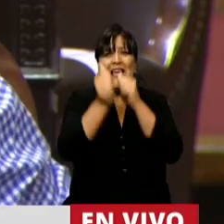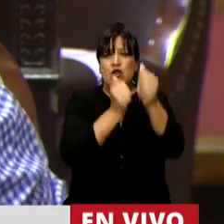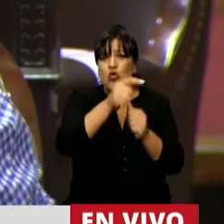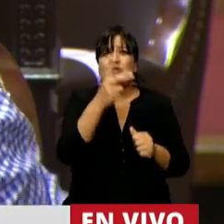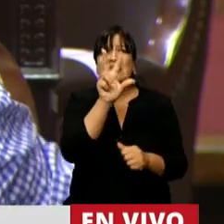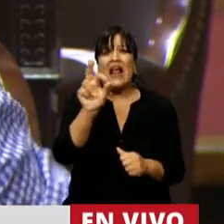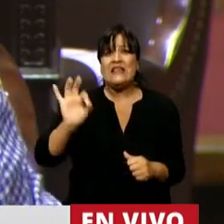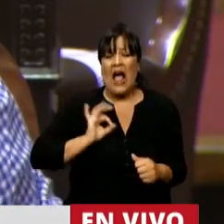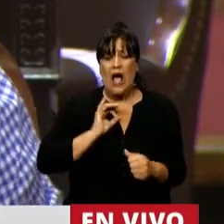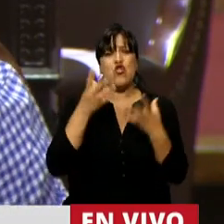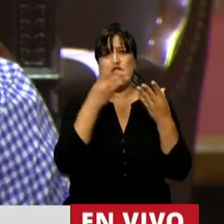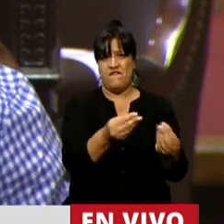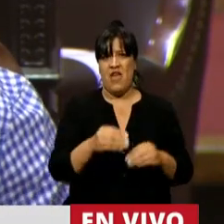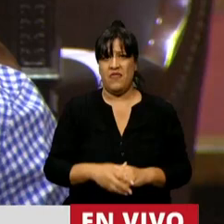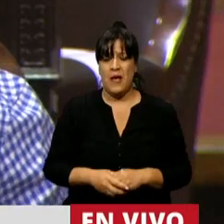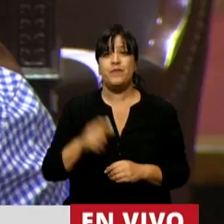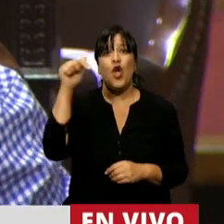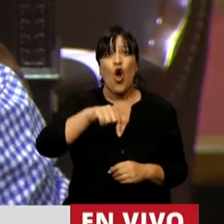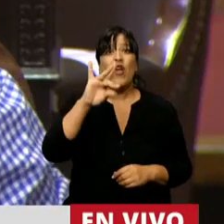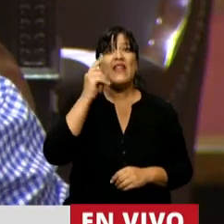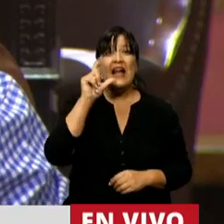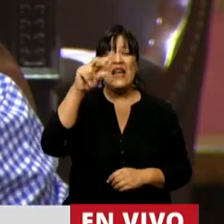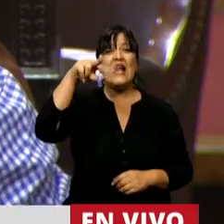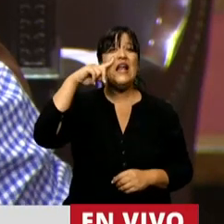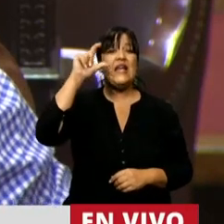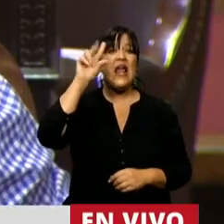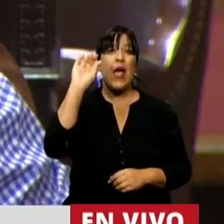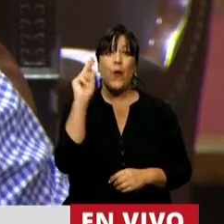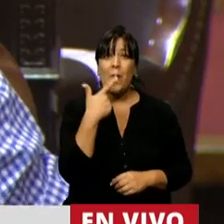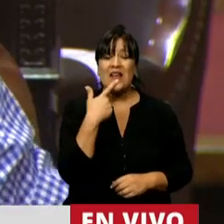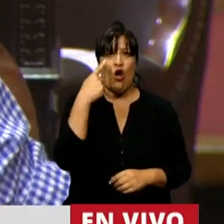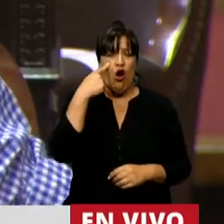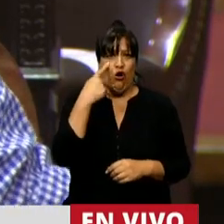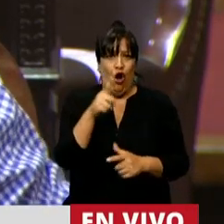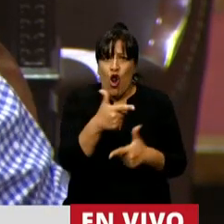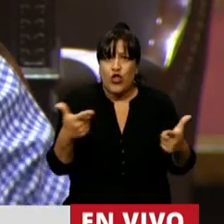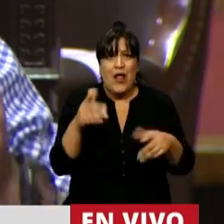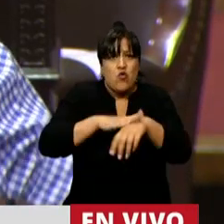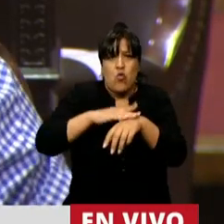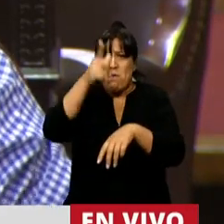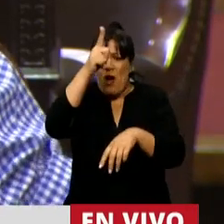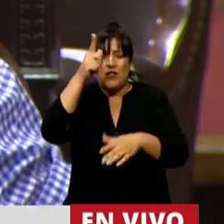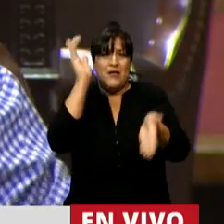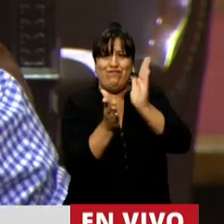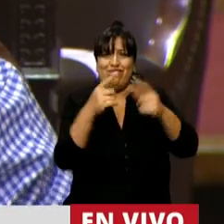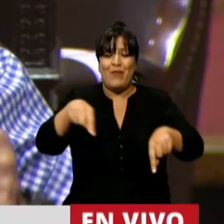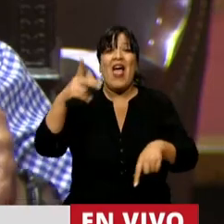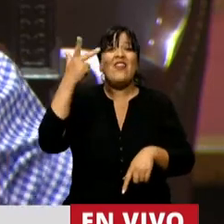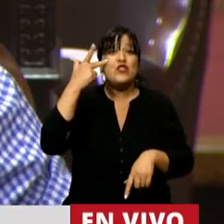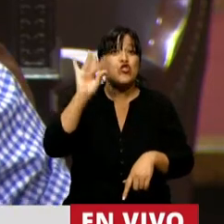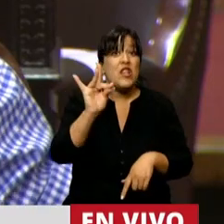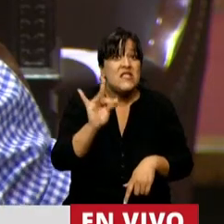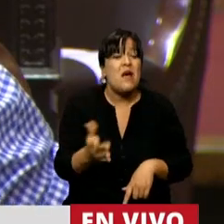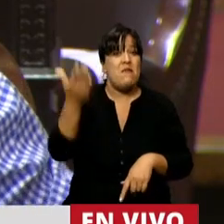hace 30 años que la defiende. Hoy Daniel Nievas, que perdió un ojo durante la represión macrista del 18